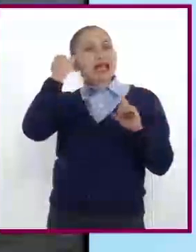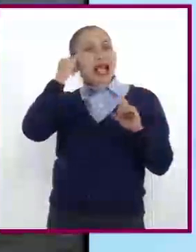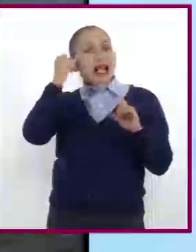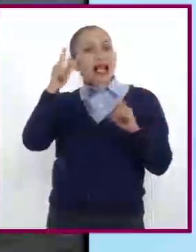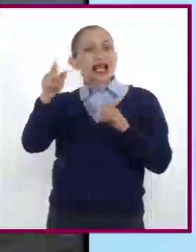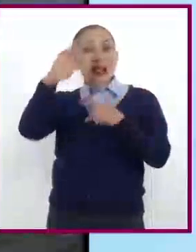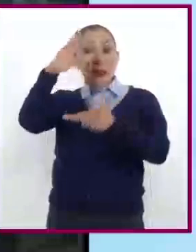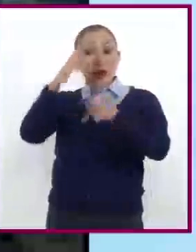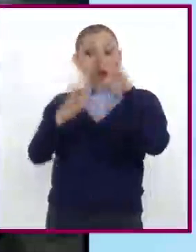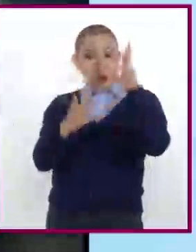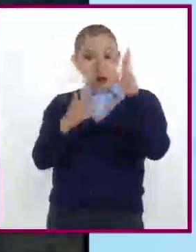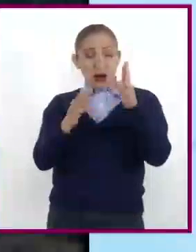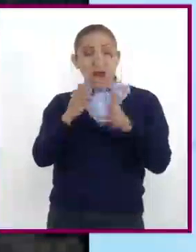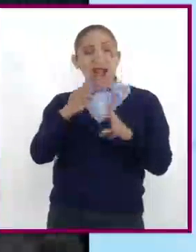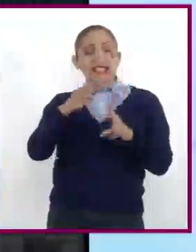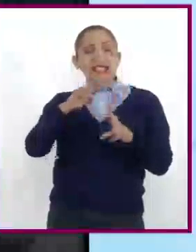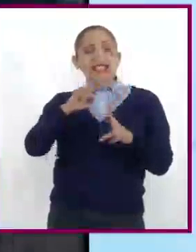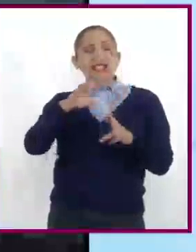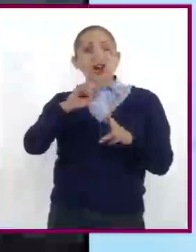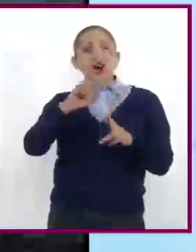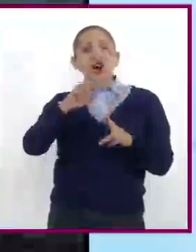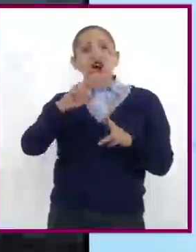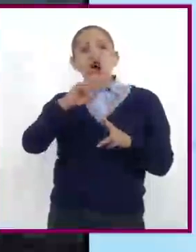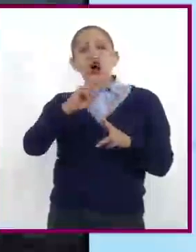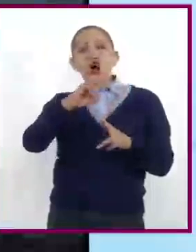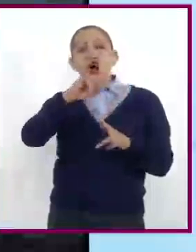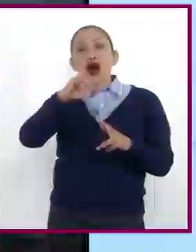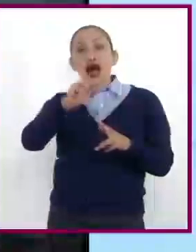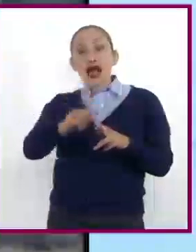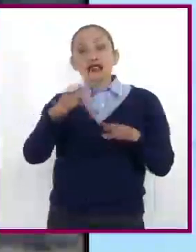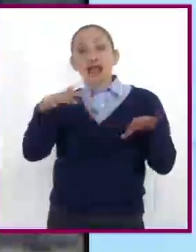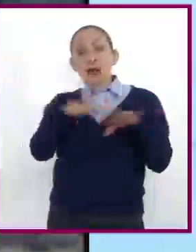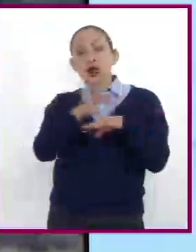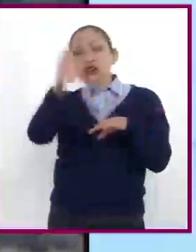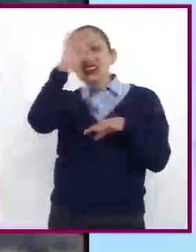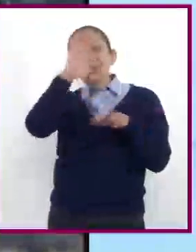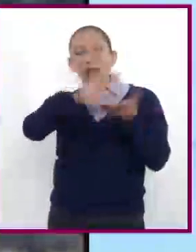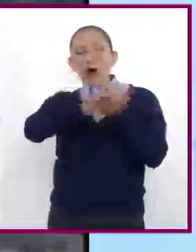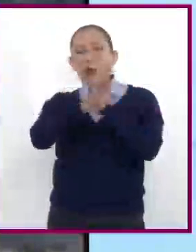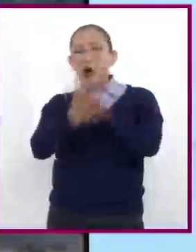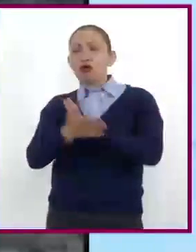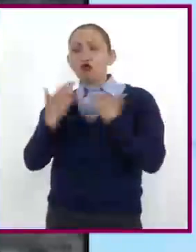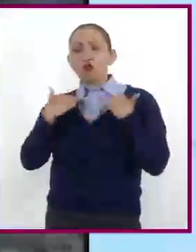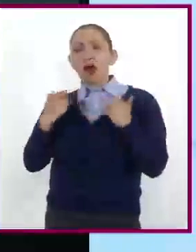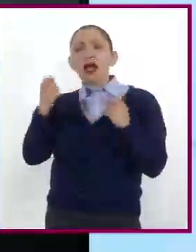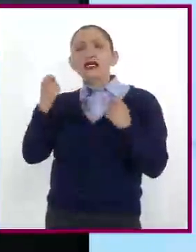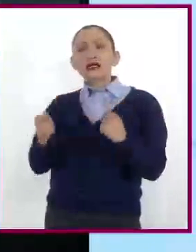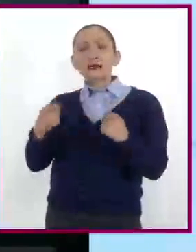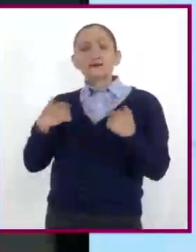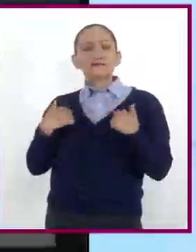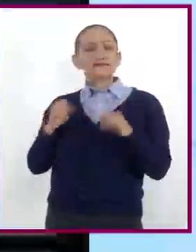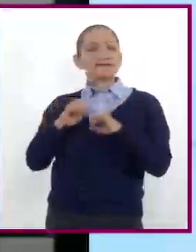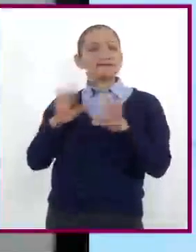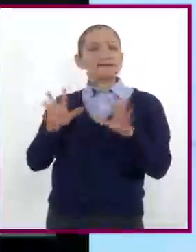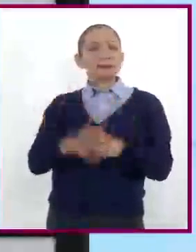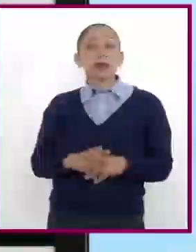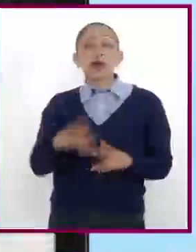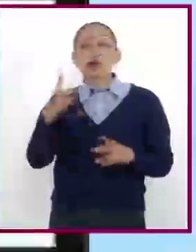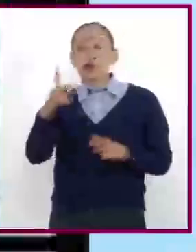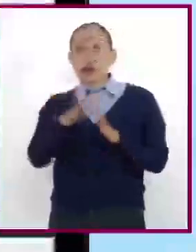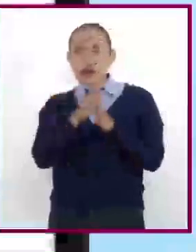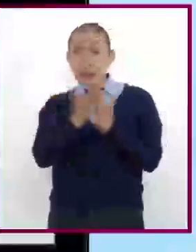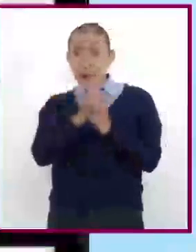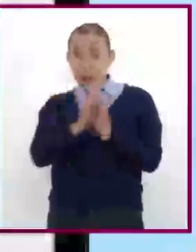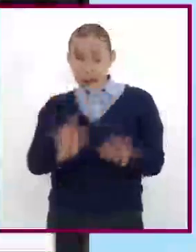la Revolución, Francisco Rojas cambia el rigor científico por la comprensión humana. Entre sus